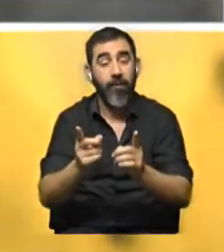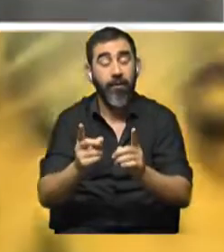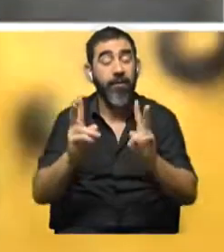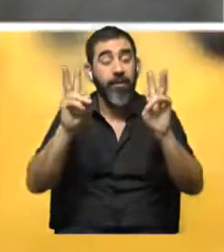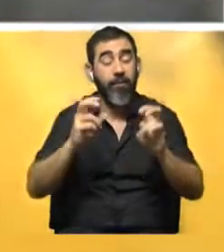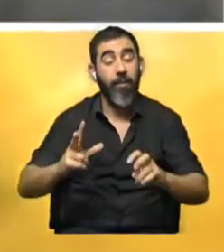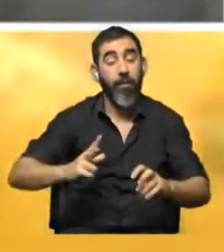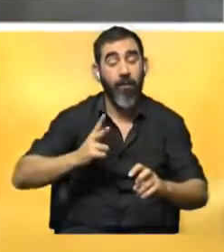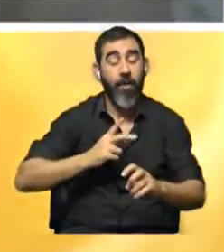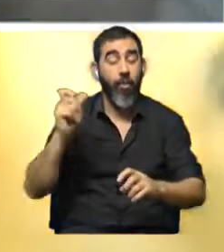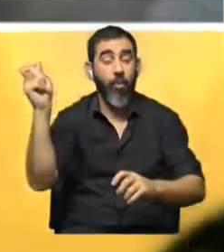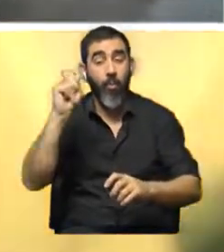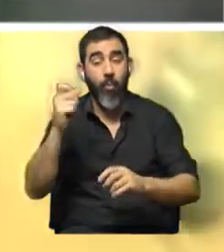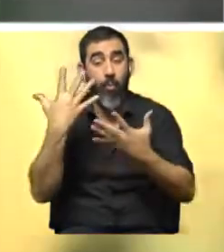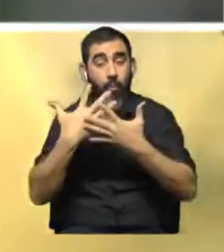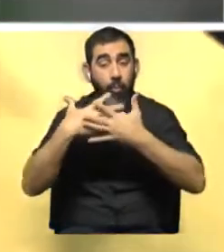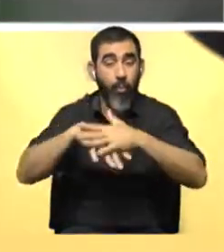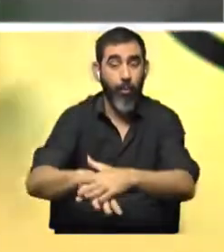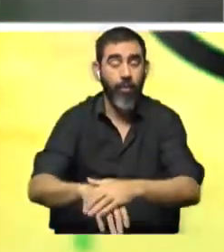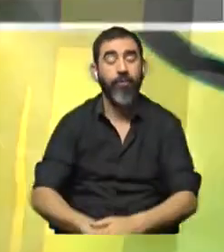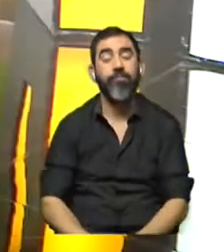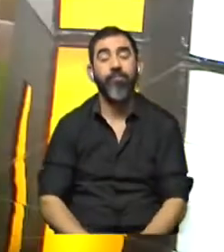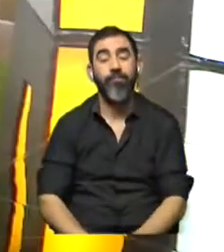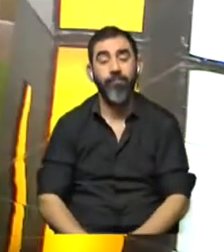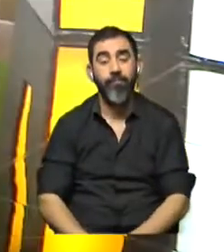es los privados y la ciencia nacional.